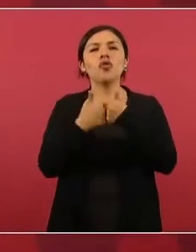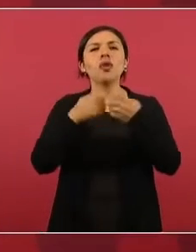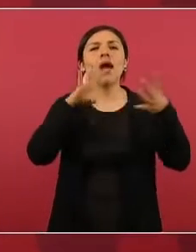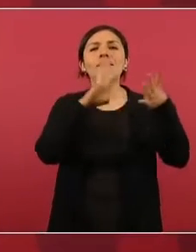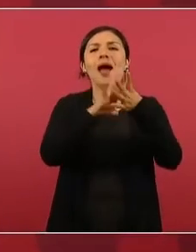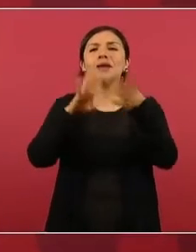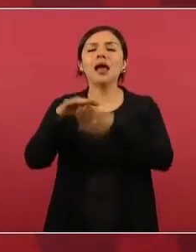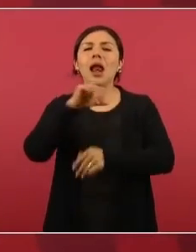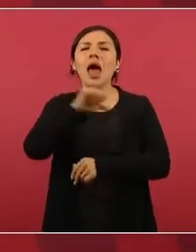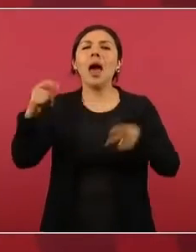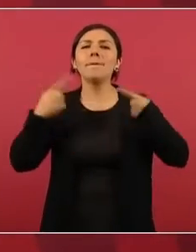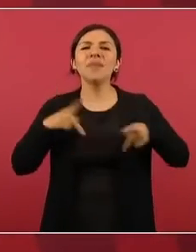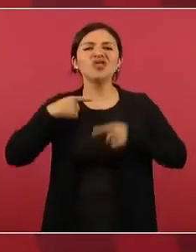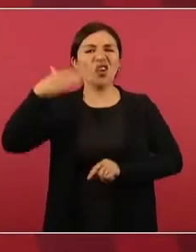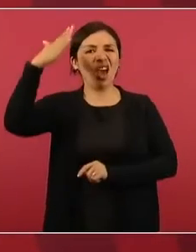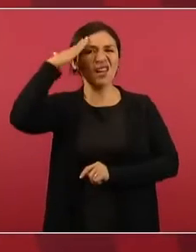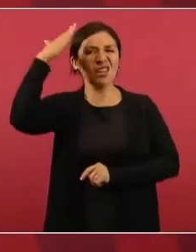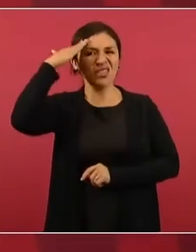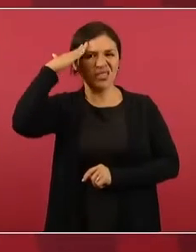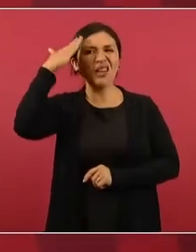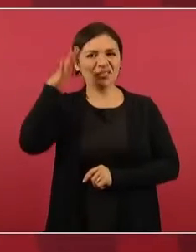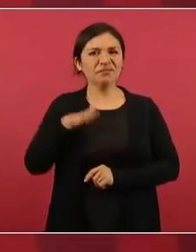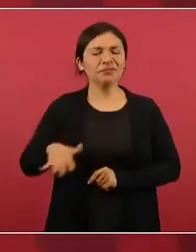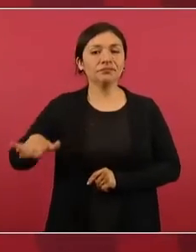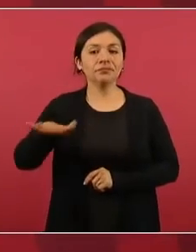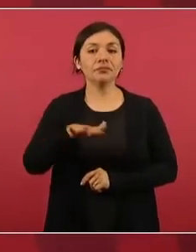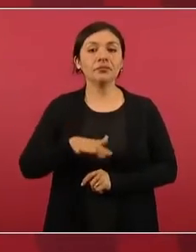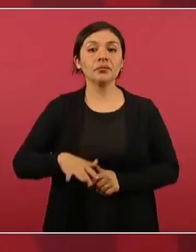algunos dirigentes